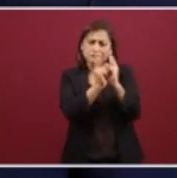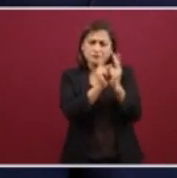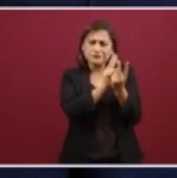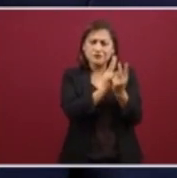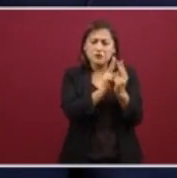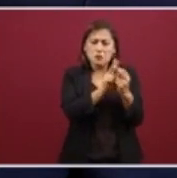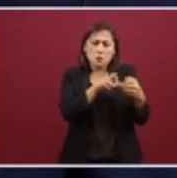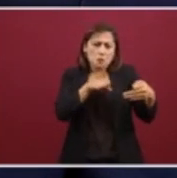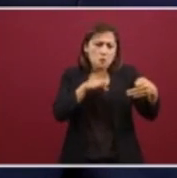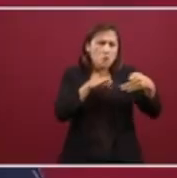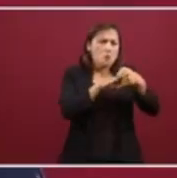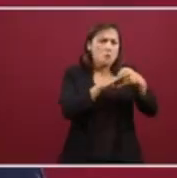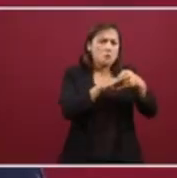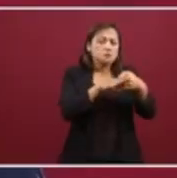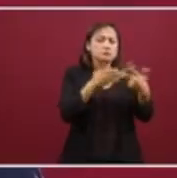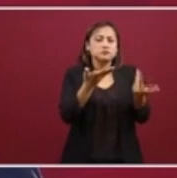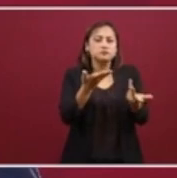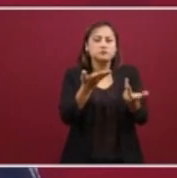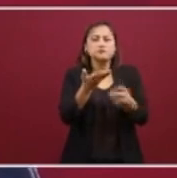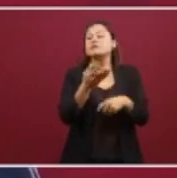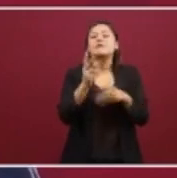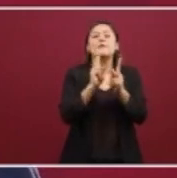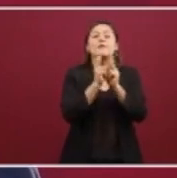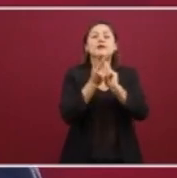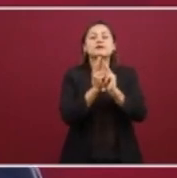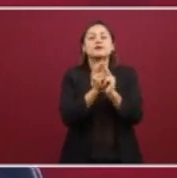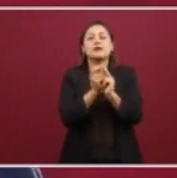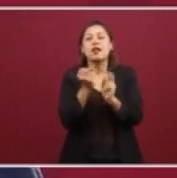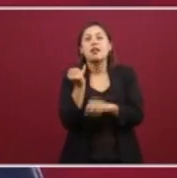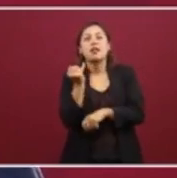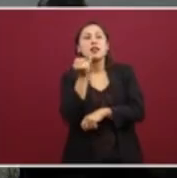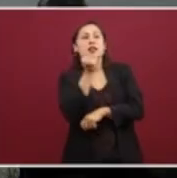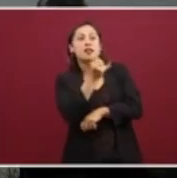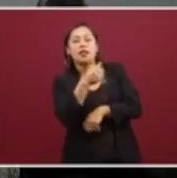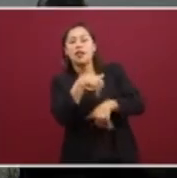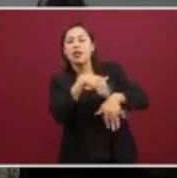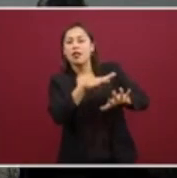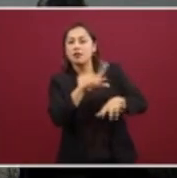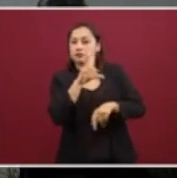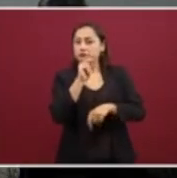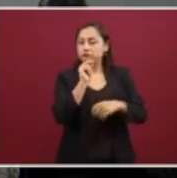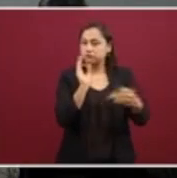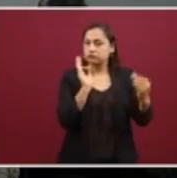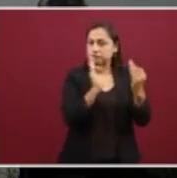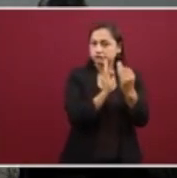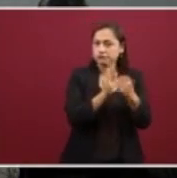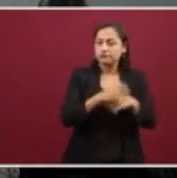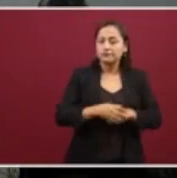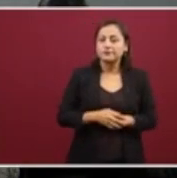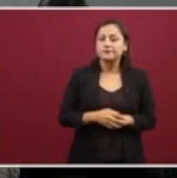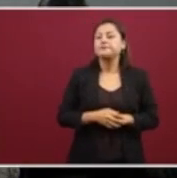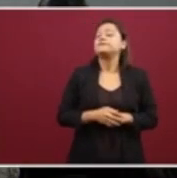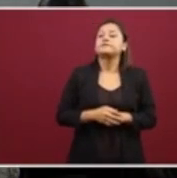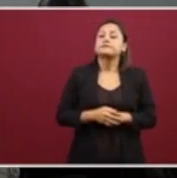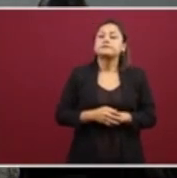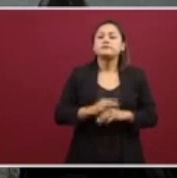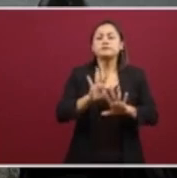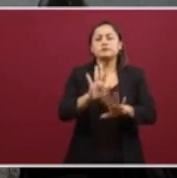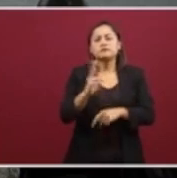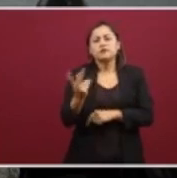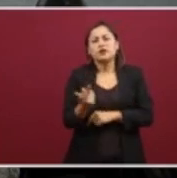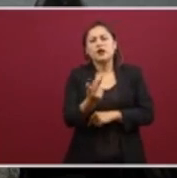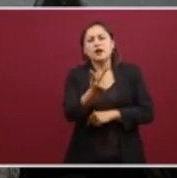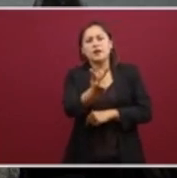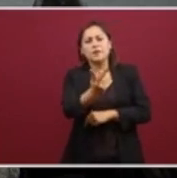cercanos, no vecinos distantes. Sobre la parte de la tercera, el tercer país